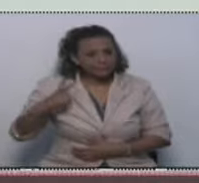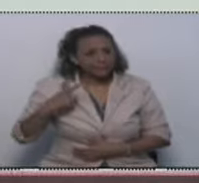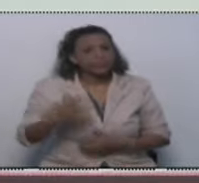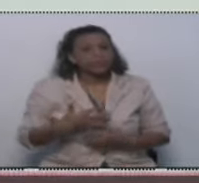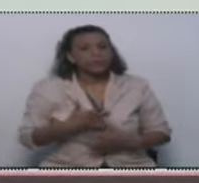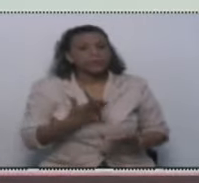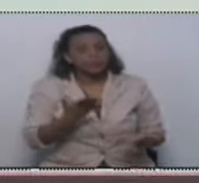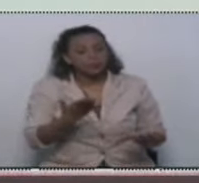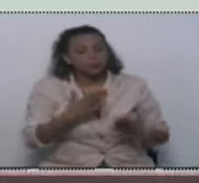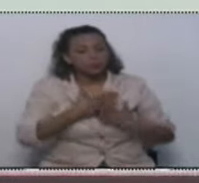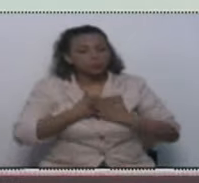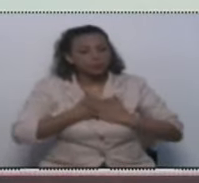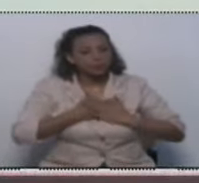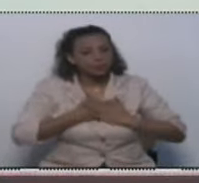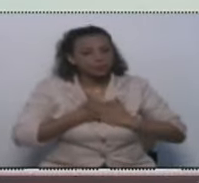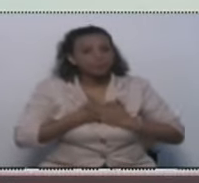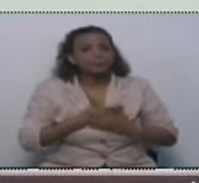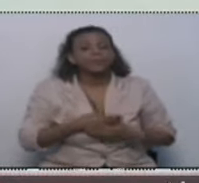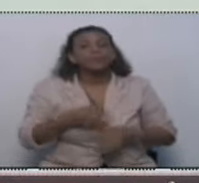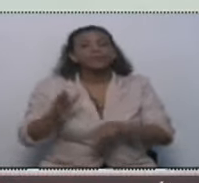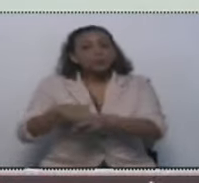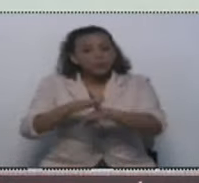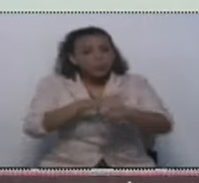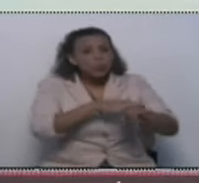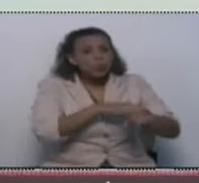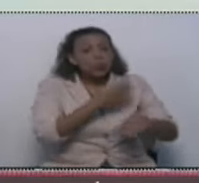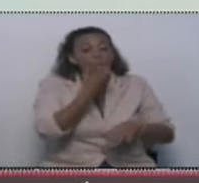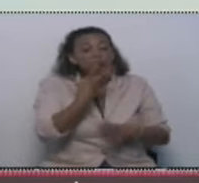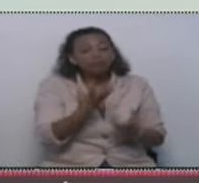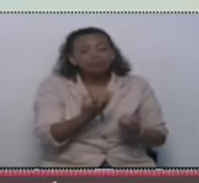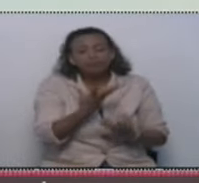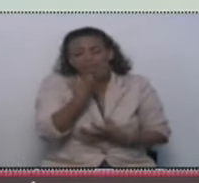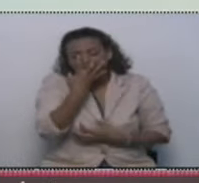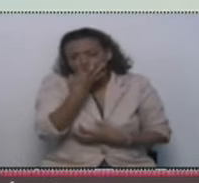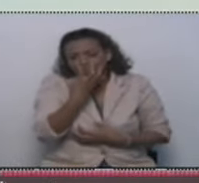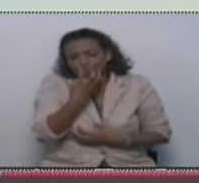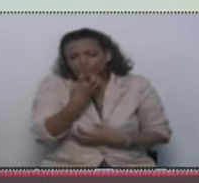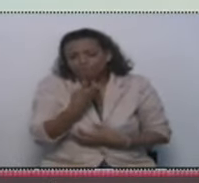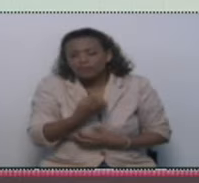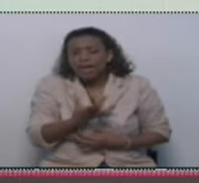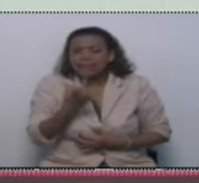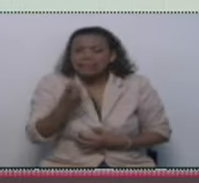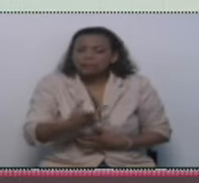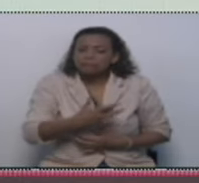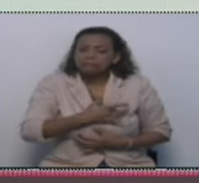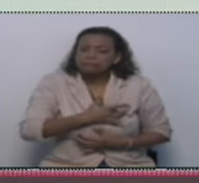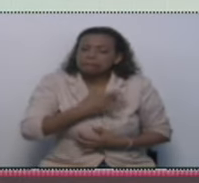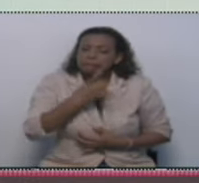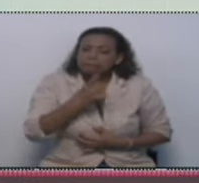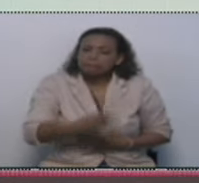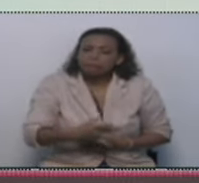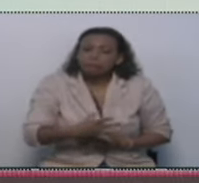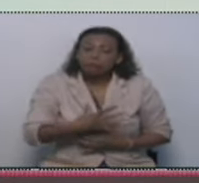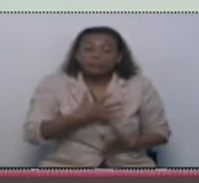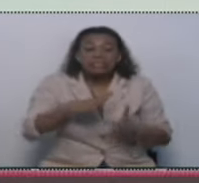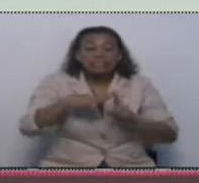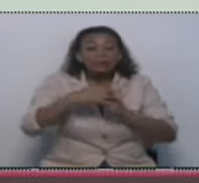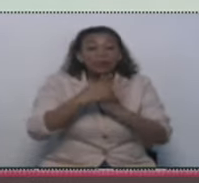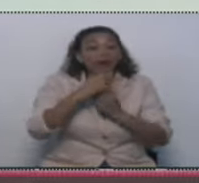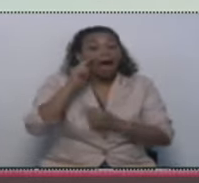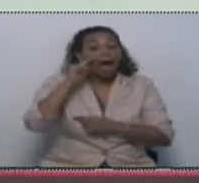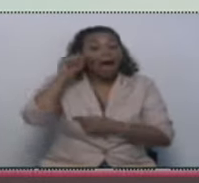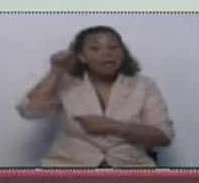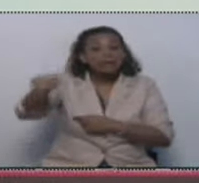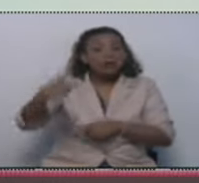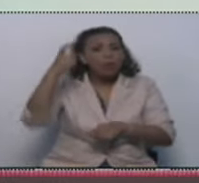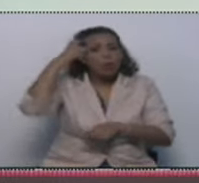Quiero decir con mucha tristeza, con mucho dolor, de lo que está pasando